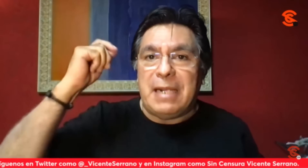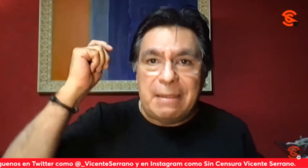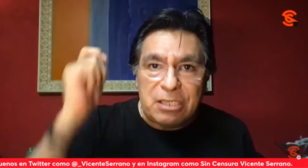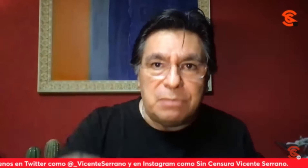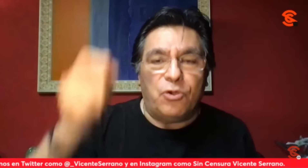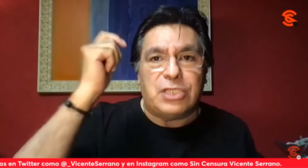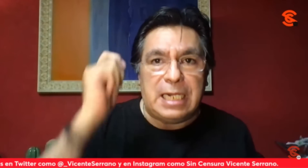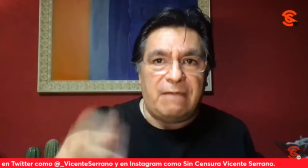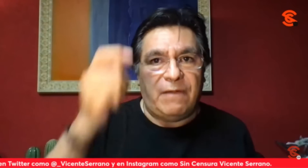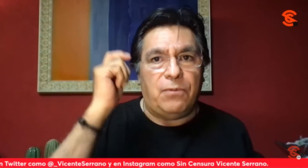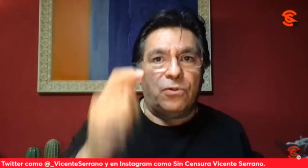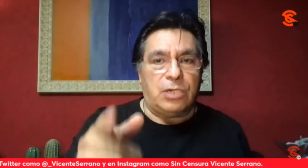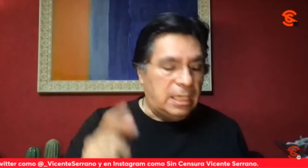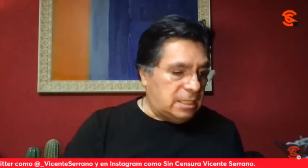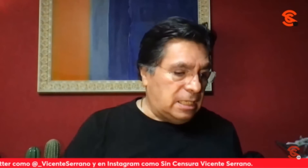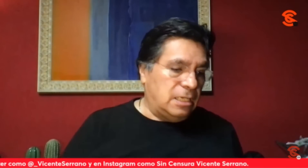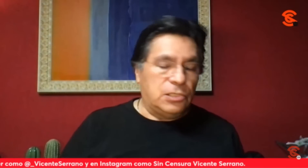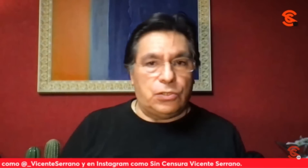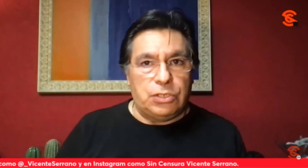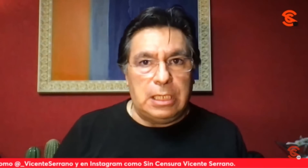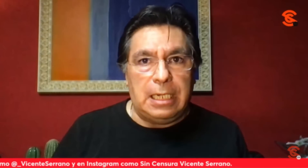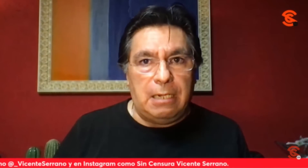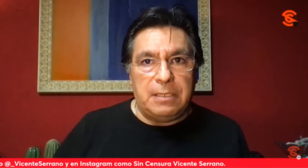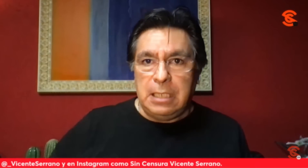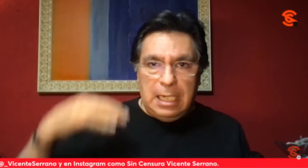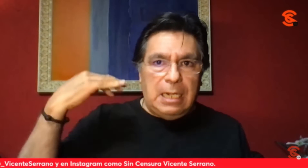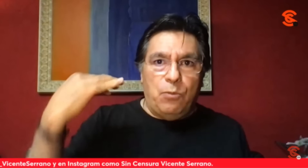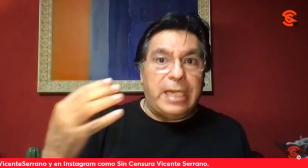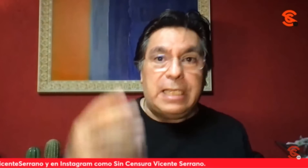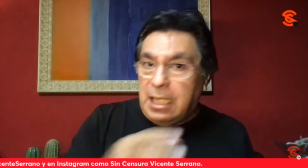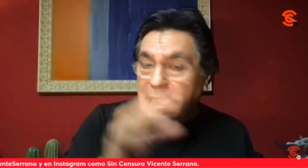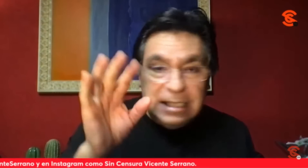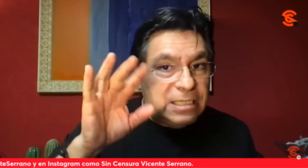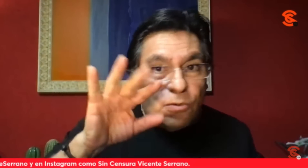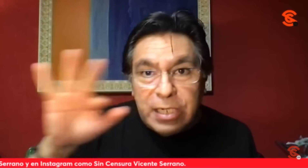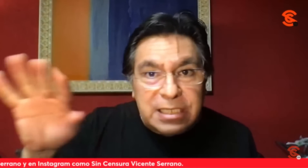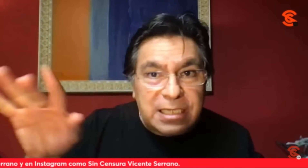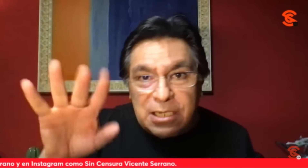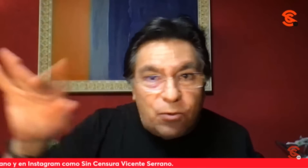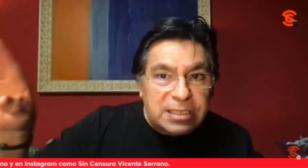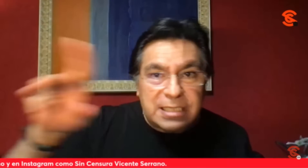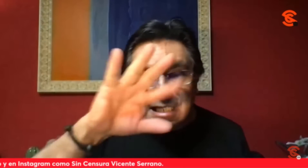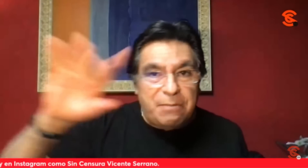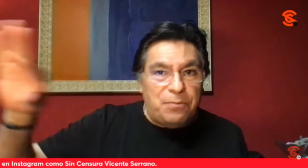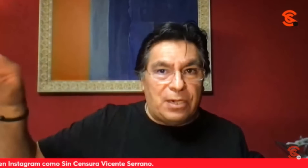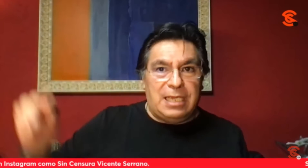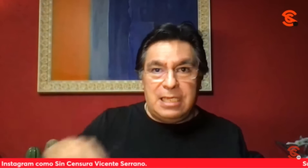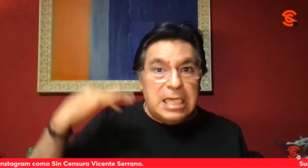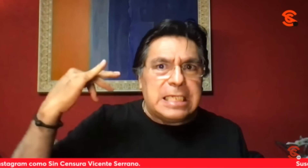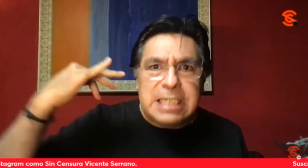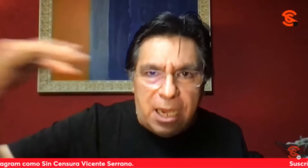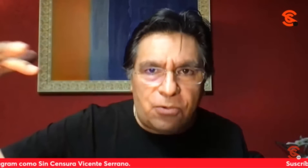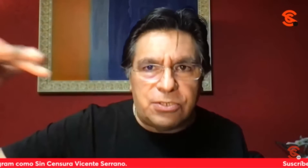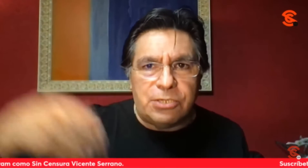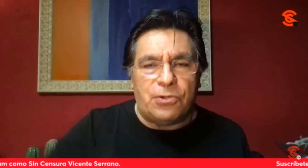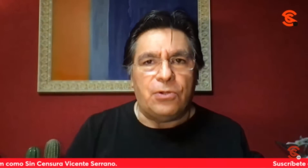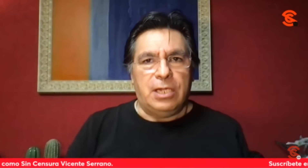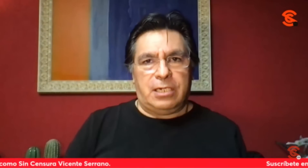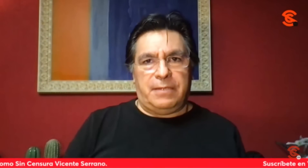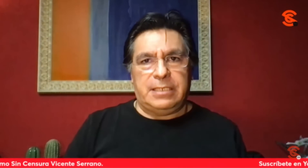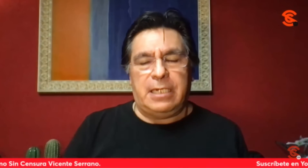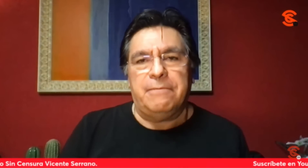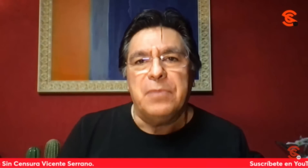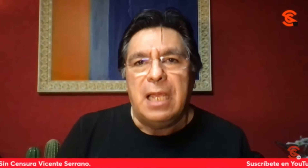uno para votar a favor de Xóchitl Gálvez, la mujer que, según estas encuestas que andan por ahí, ya